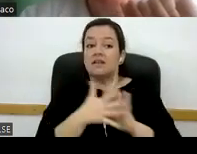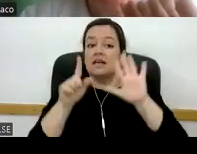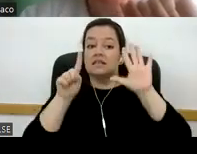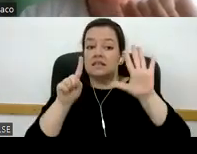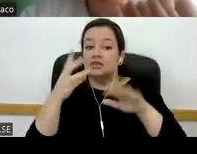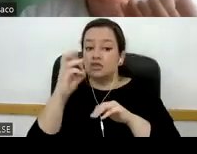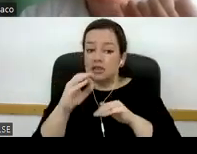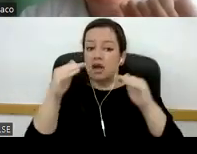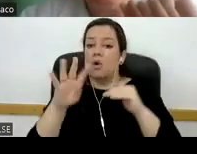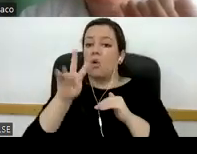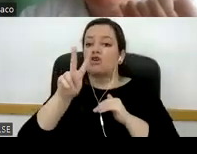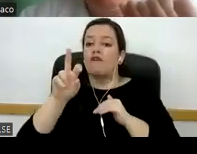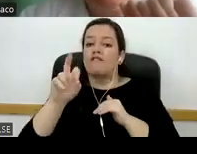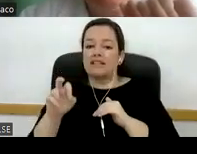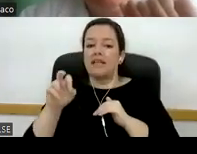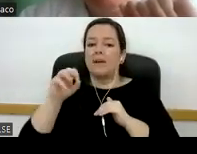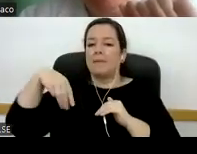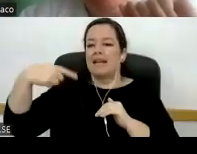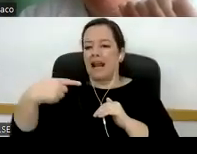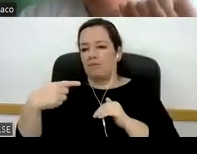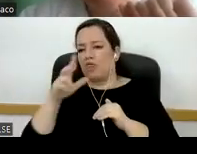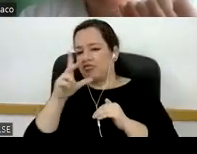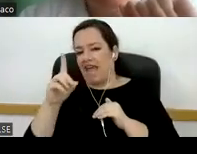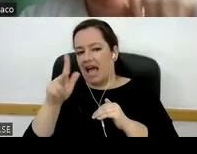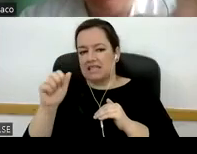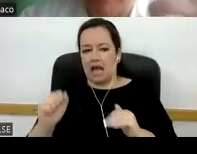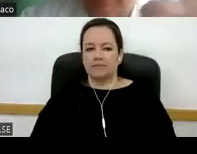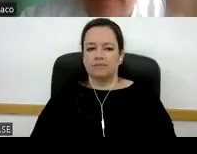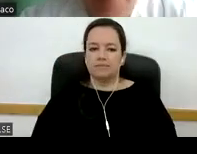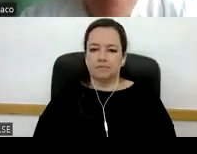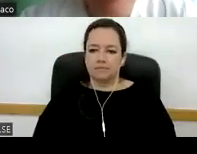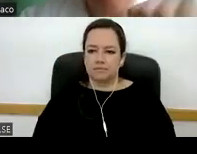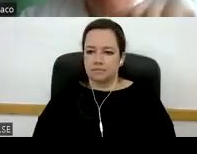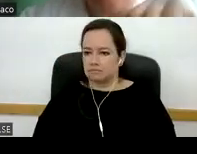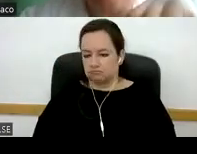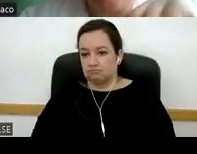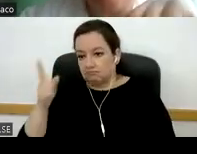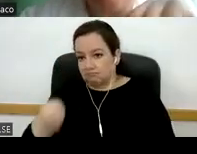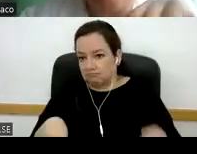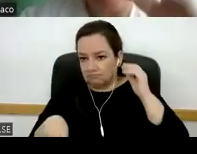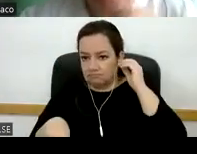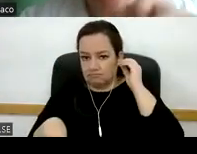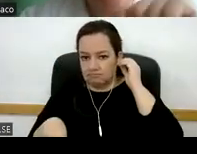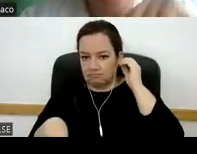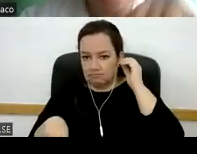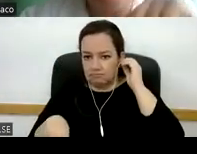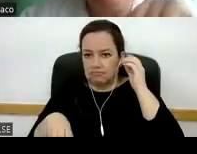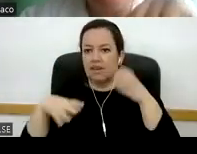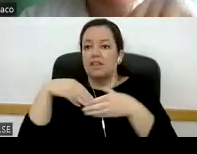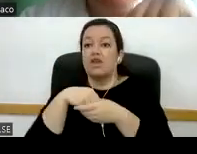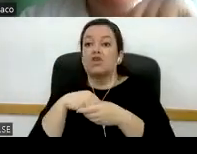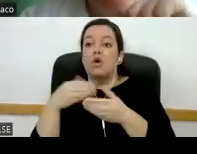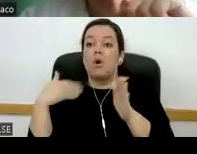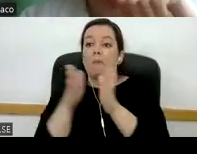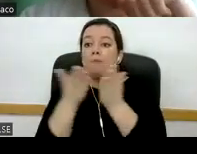EPA y 420 de DHA. Es decir, también lo ponemos en el portfolio de